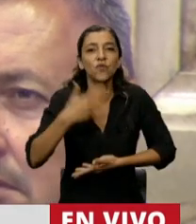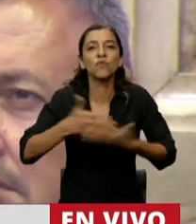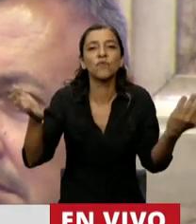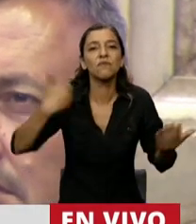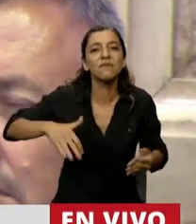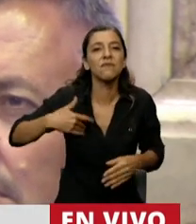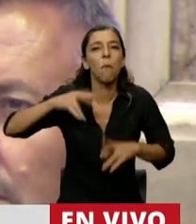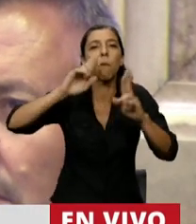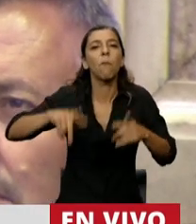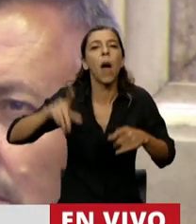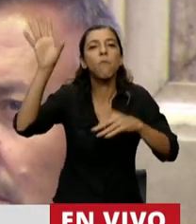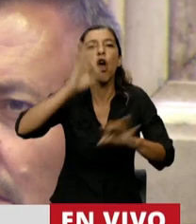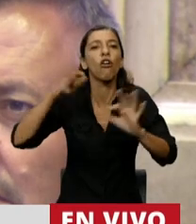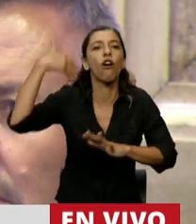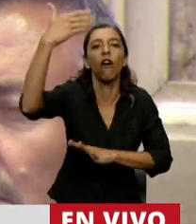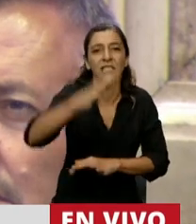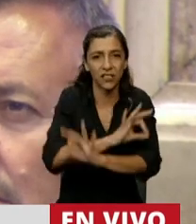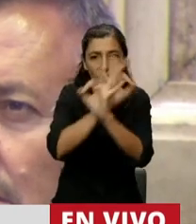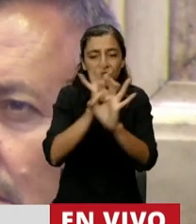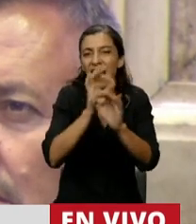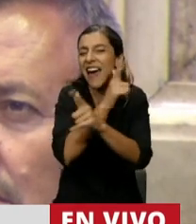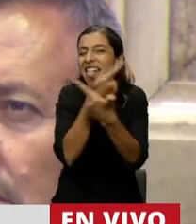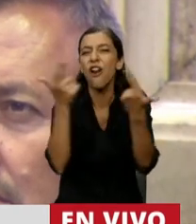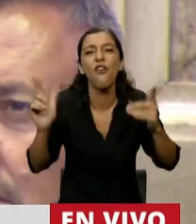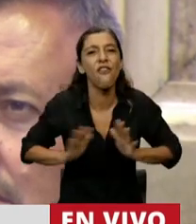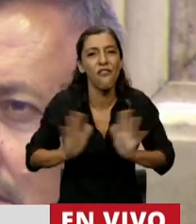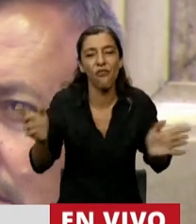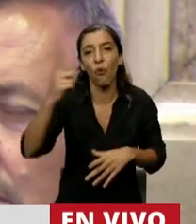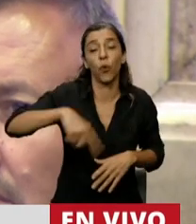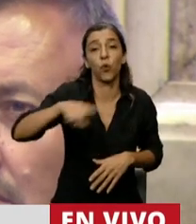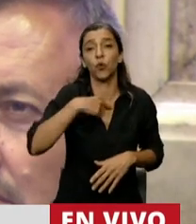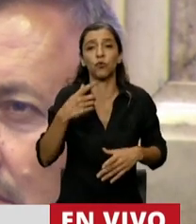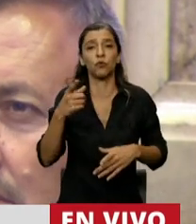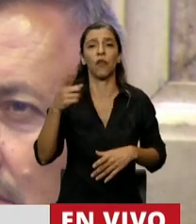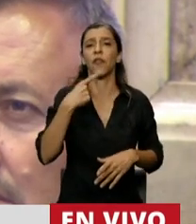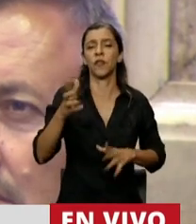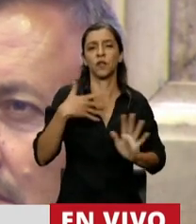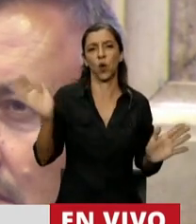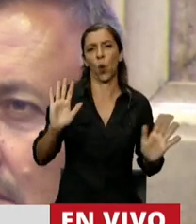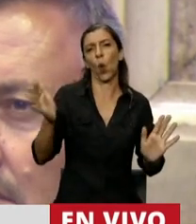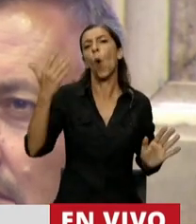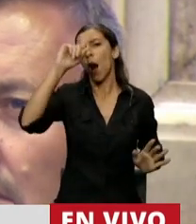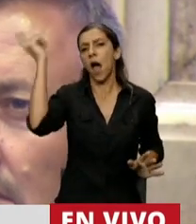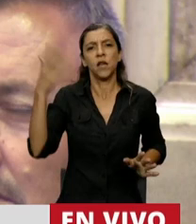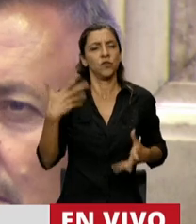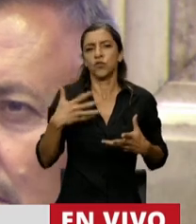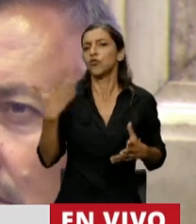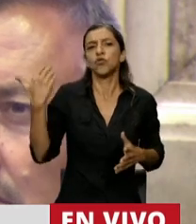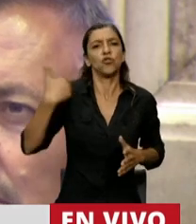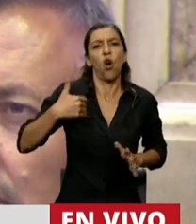el sindicalismo feudal, defienden como una causa de la nación la demolición institucional